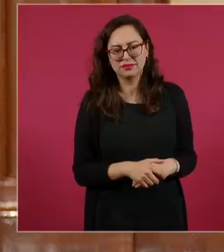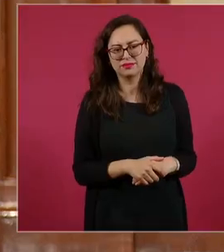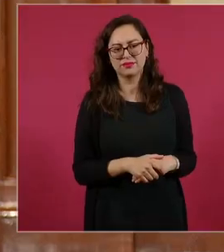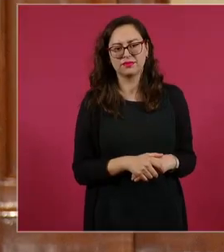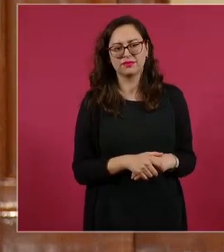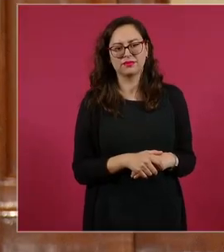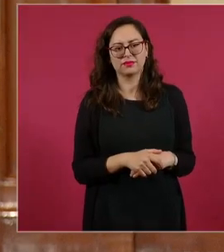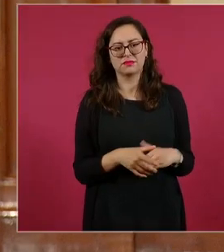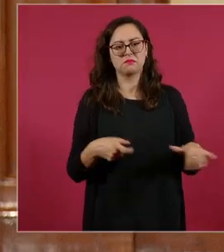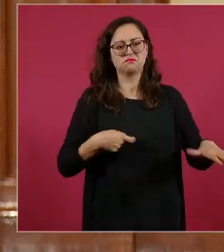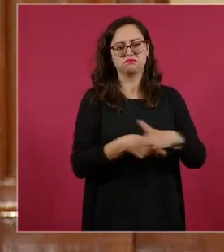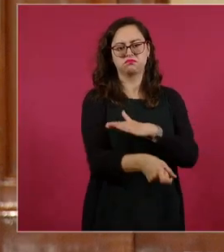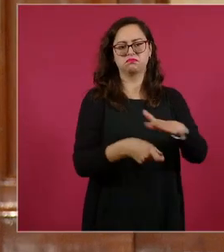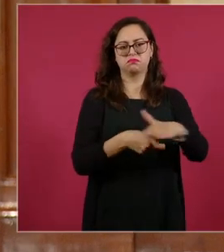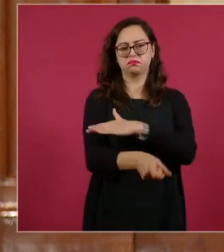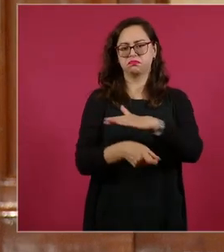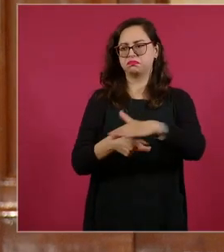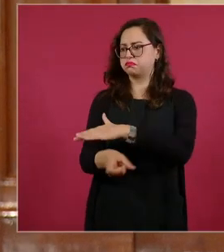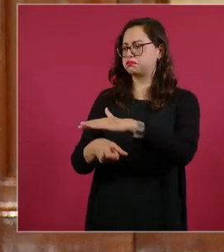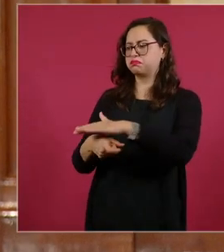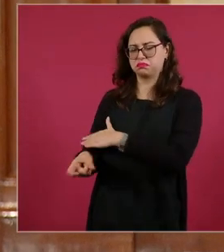Traficantes De Influencia De México